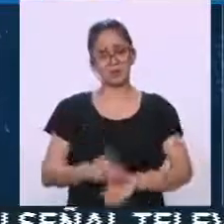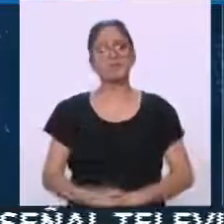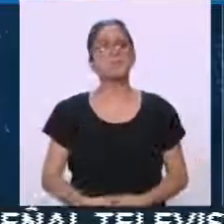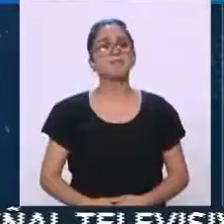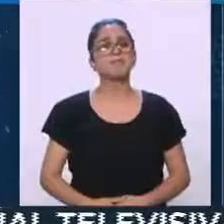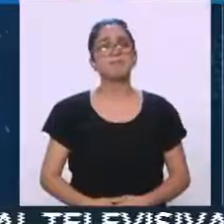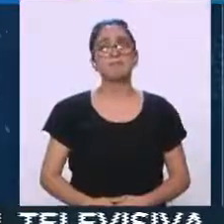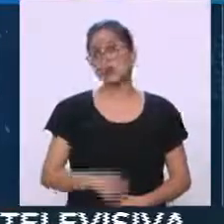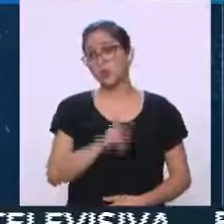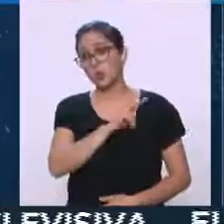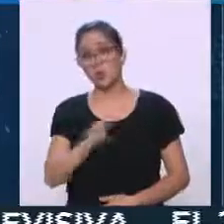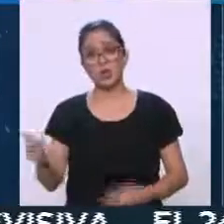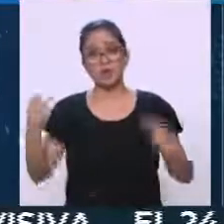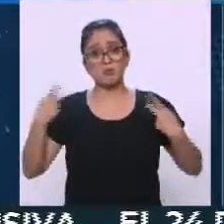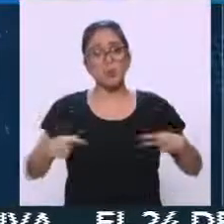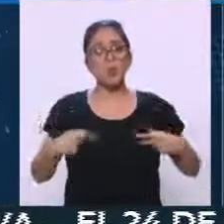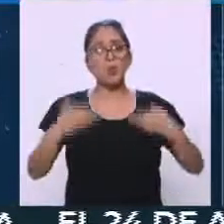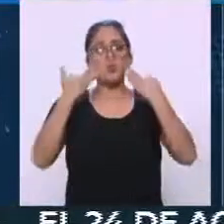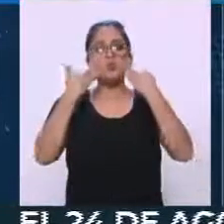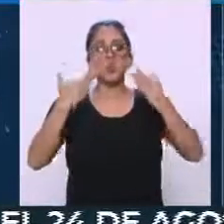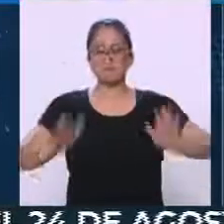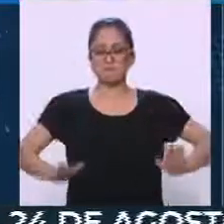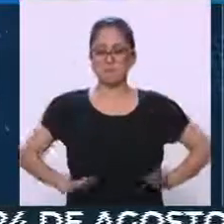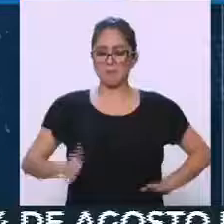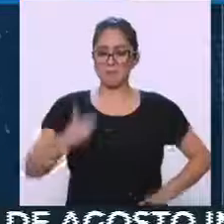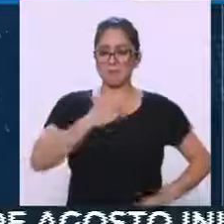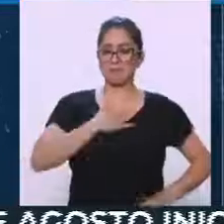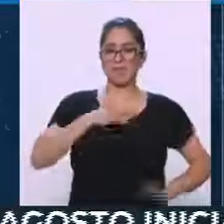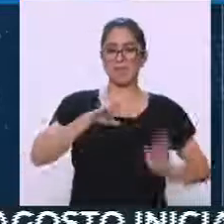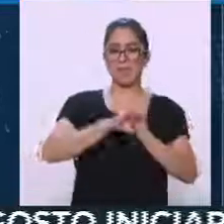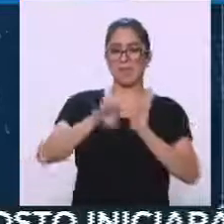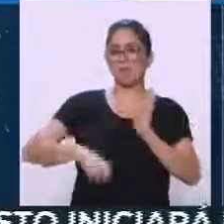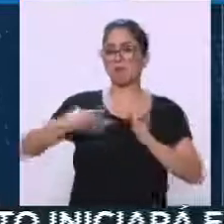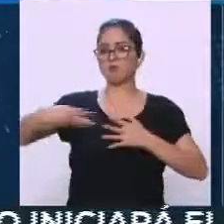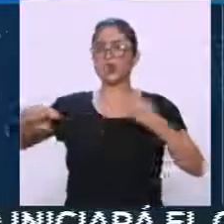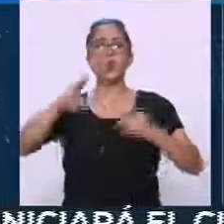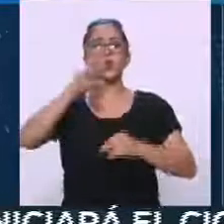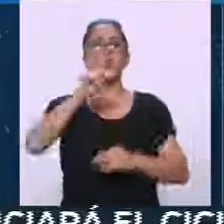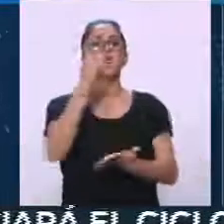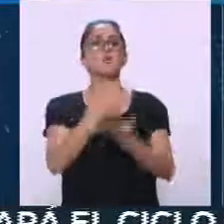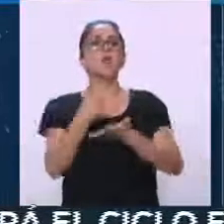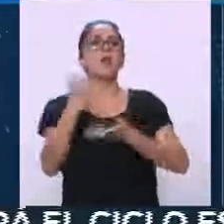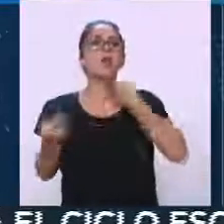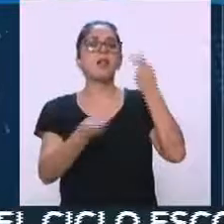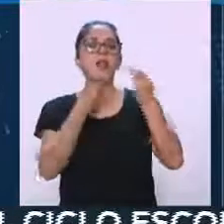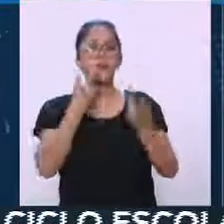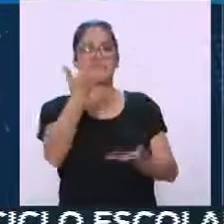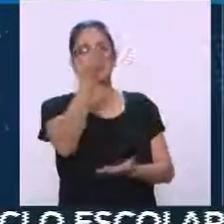como mencionábamos hace un rato, en vez de haciendo politiquería. Muchísimas gracias, Víctor, Mario.